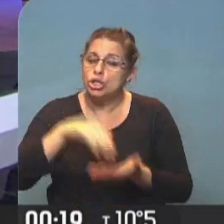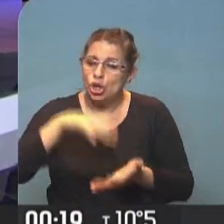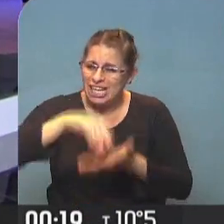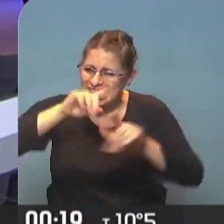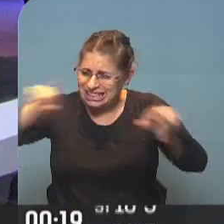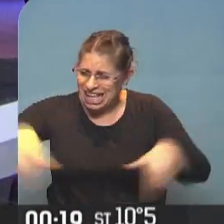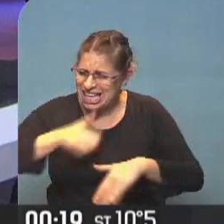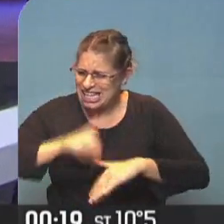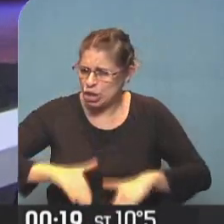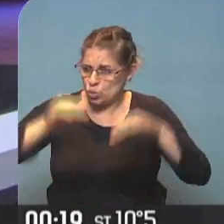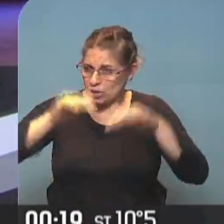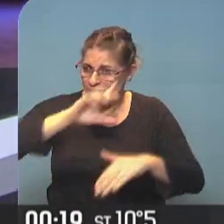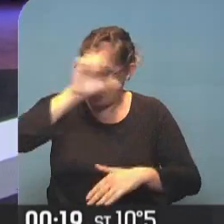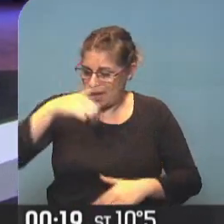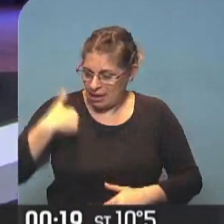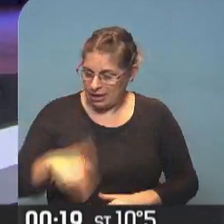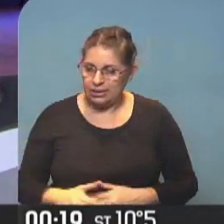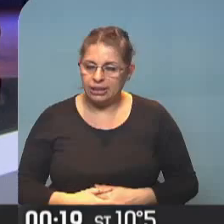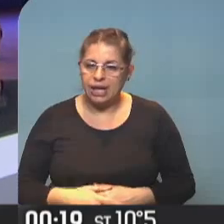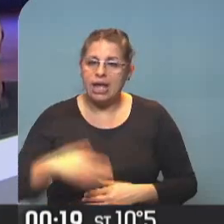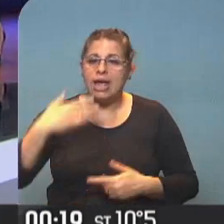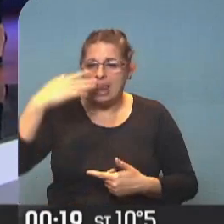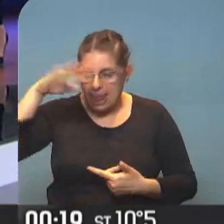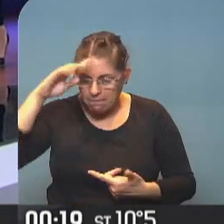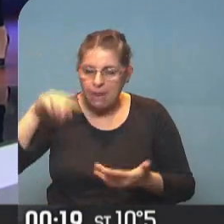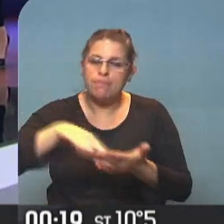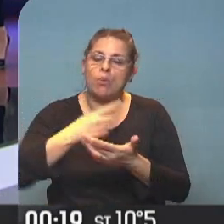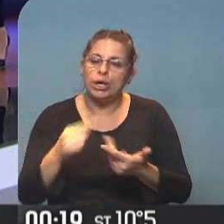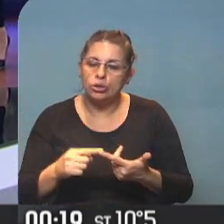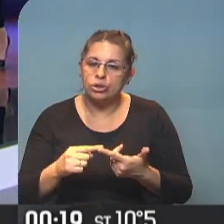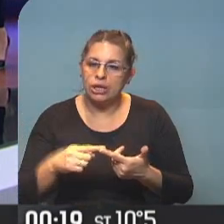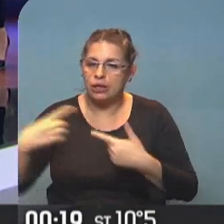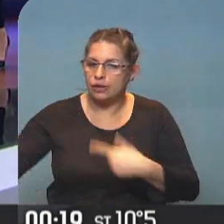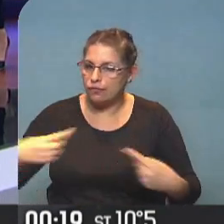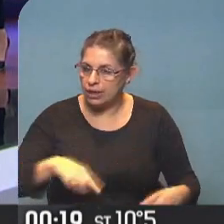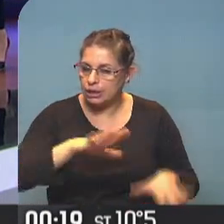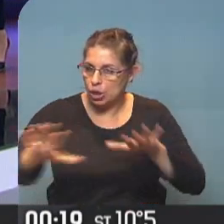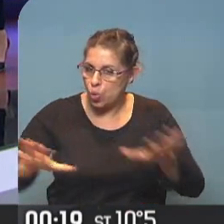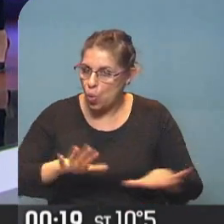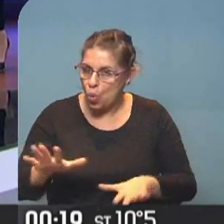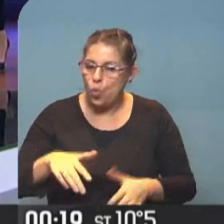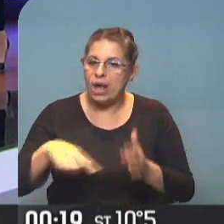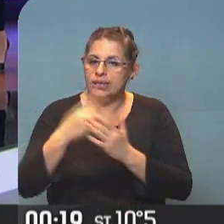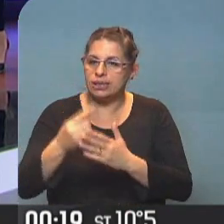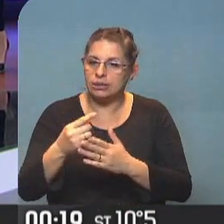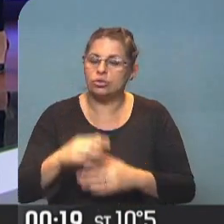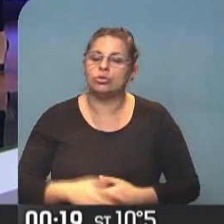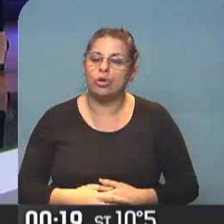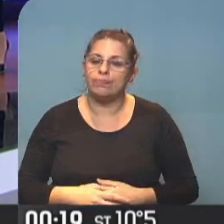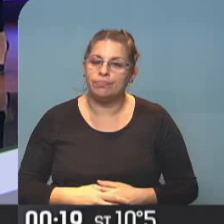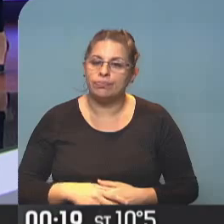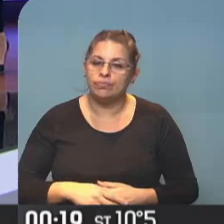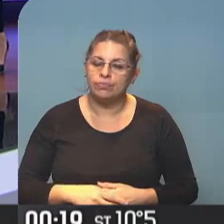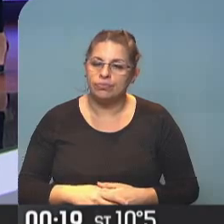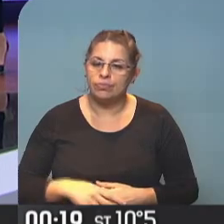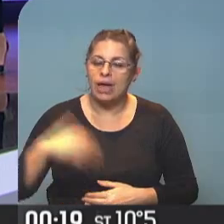inundadas, anegadas de nuestro país, entre La Pampa, Buenos Aires y diferentes lugares del centro, de la parte más